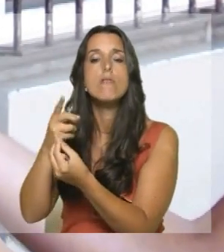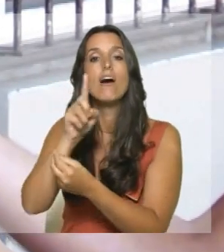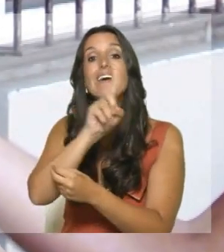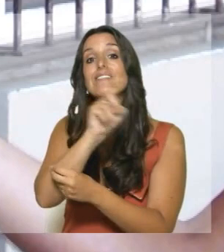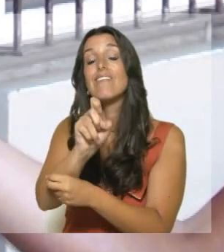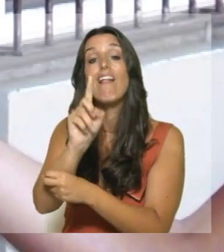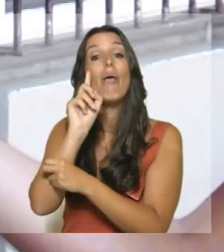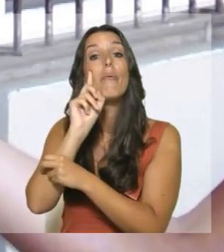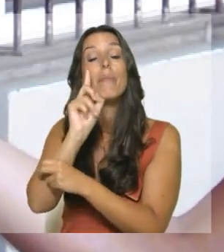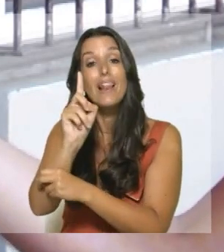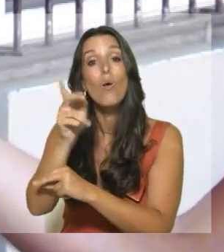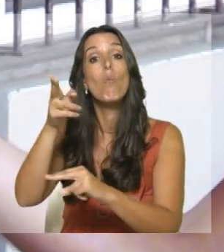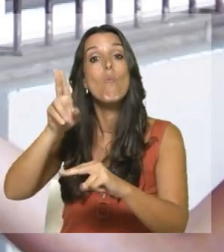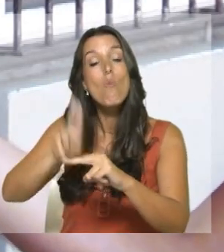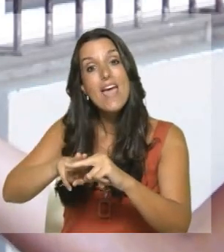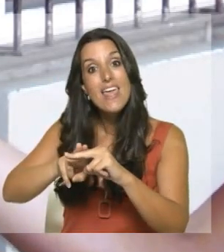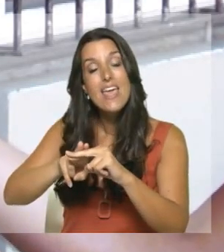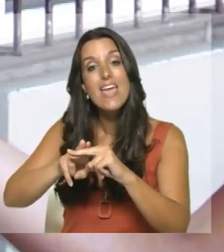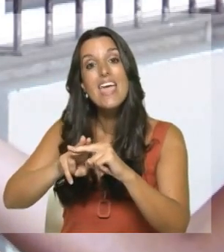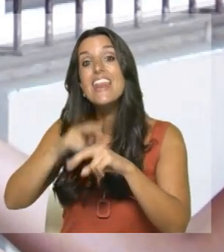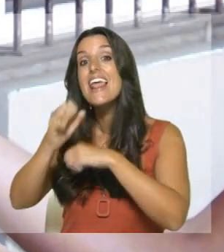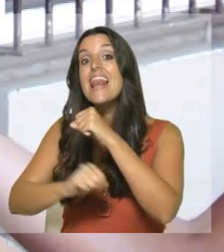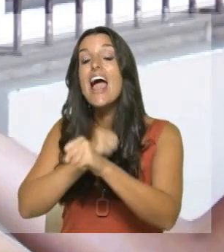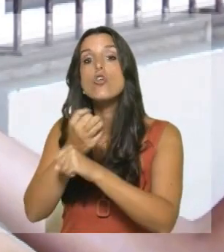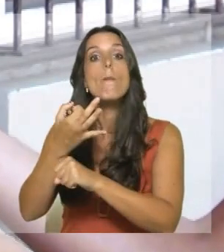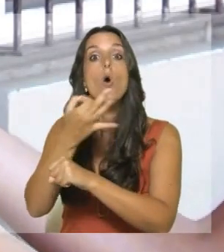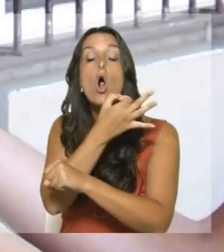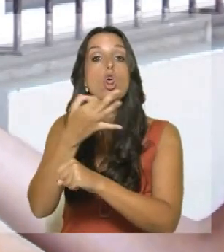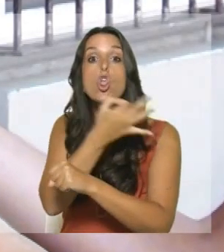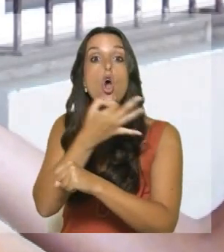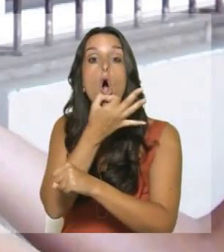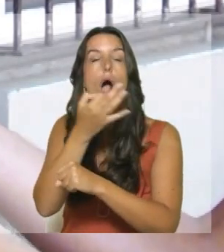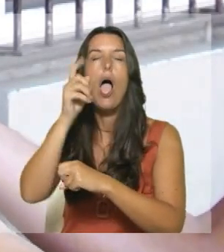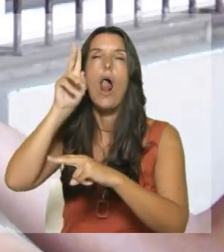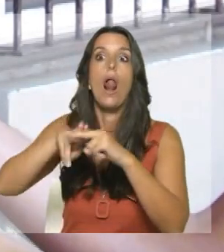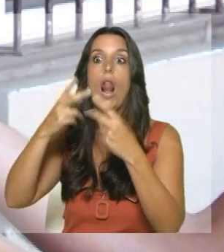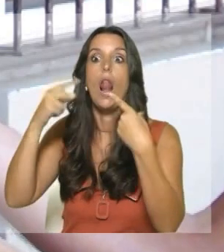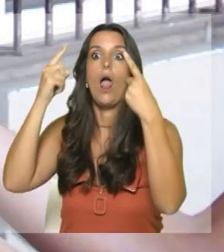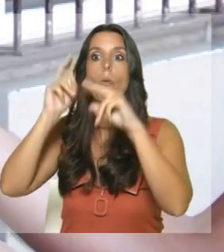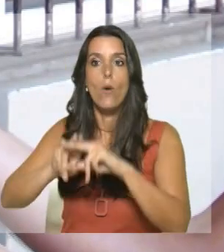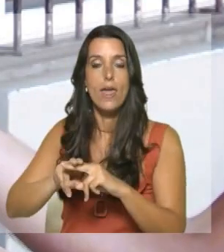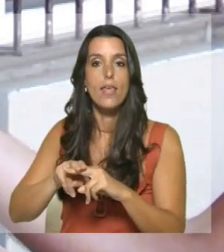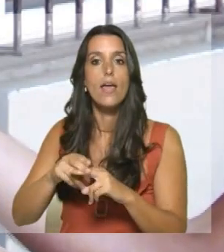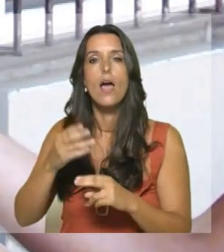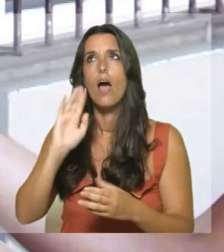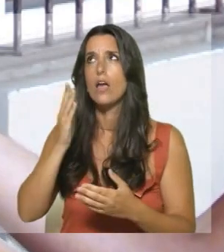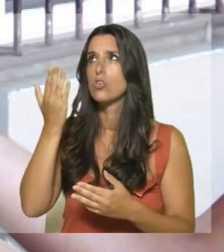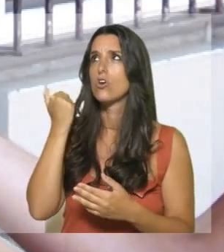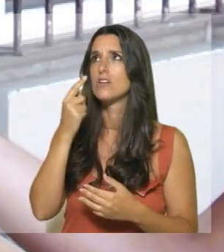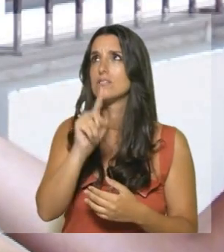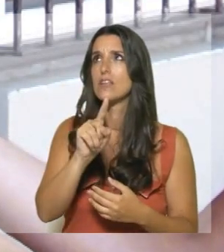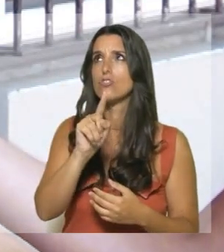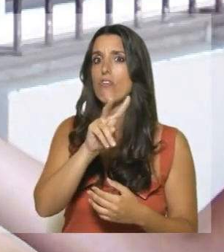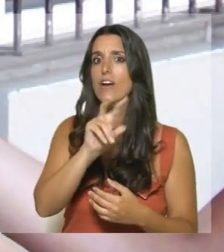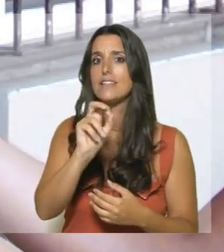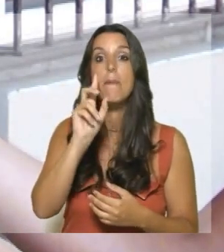muertes por sobredosis al año, 100.000 por año. En el último año creo que fueron 120.000, de las